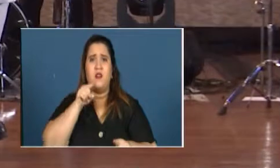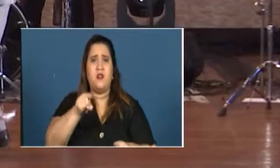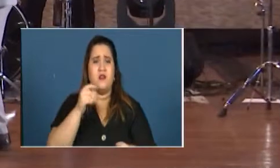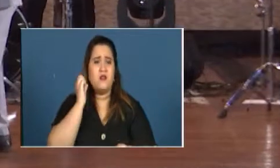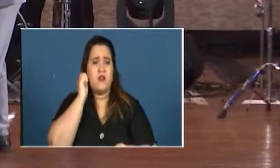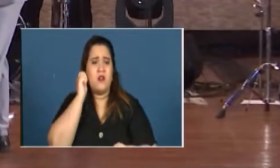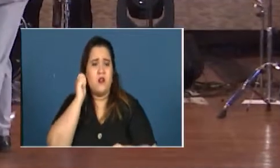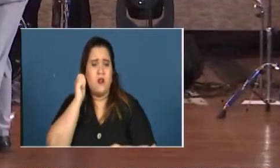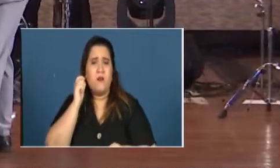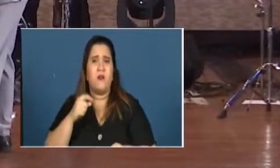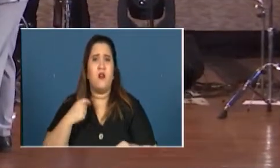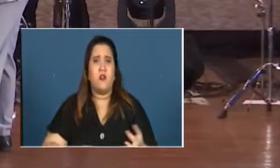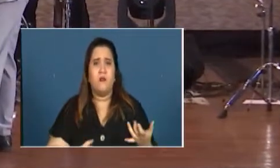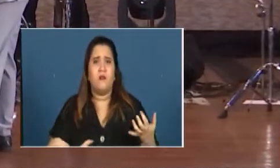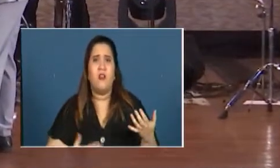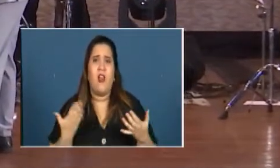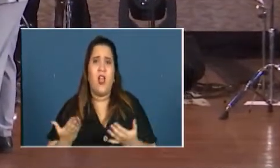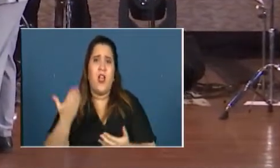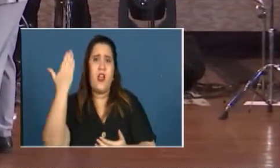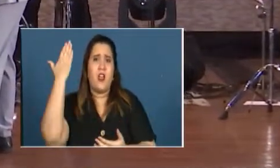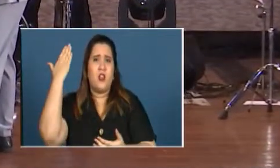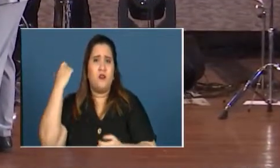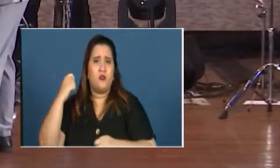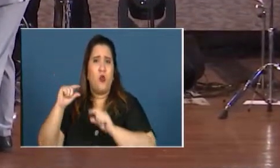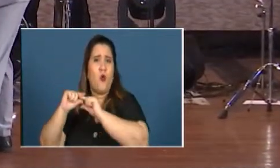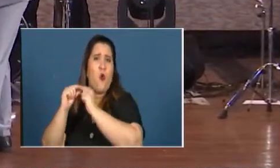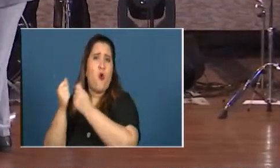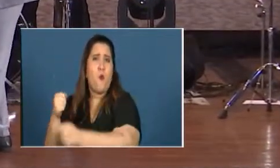había tocado anteriormente con la Orquesta Sociedad Anónima.